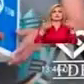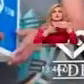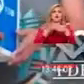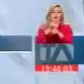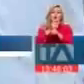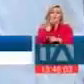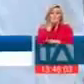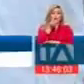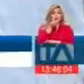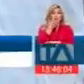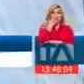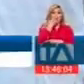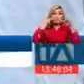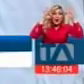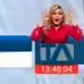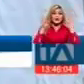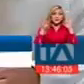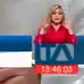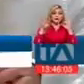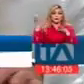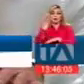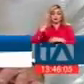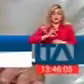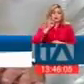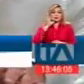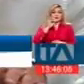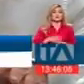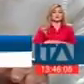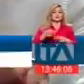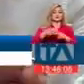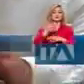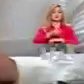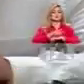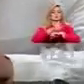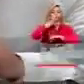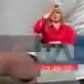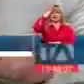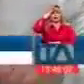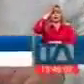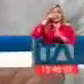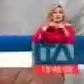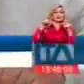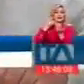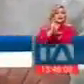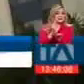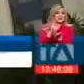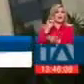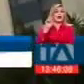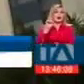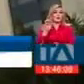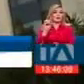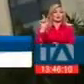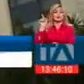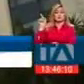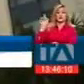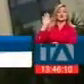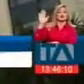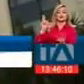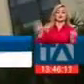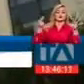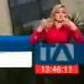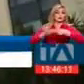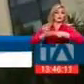y mascarillas durante la pandemia. Por su parte, el exgerente del hospital Teodoro Maldonado Carbo, Luis Jairala Zunino, se encuentra aquí, en su